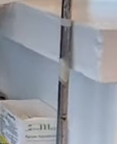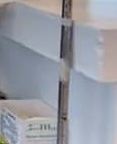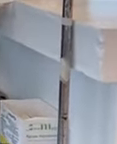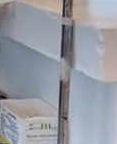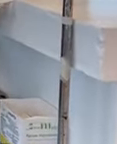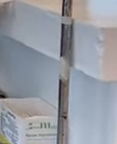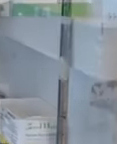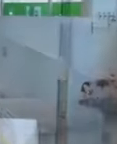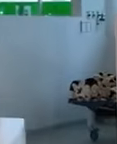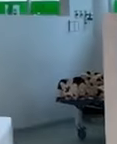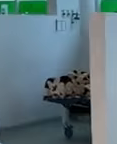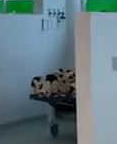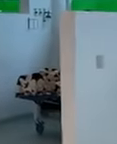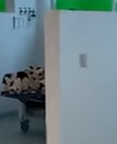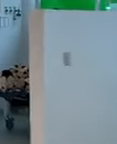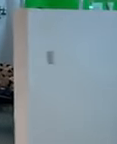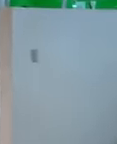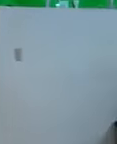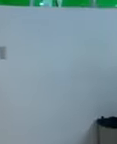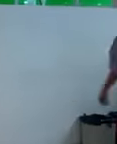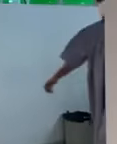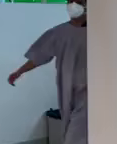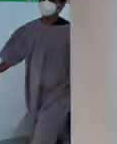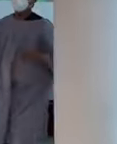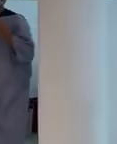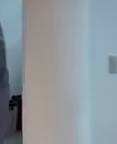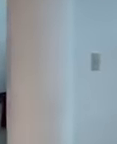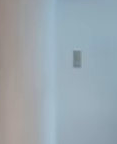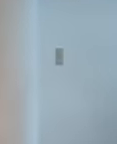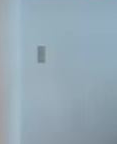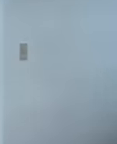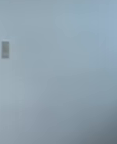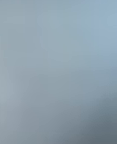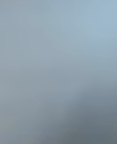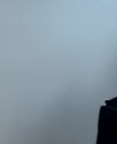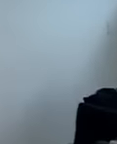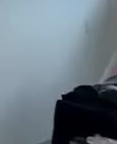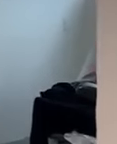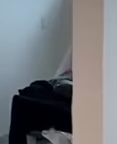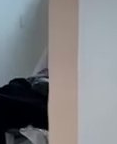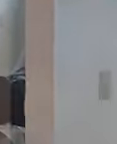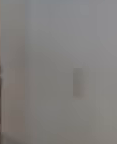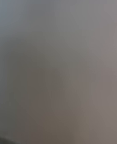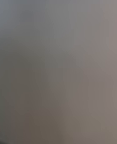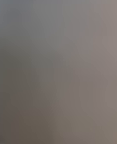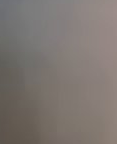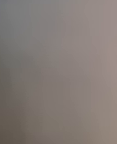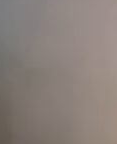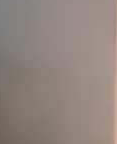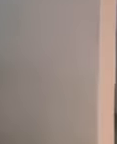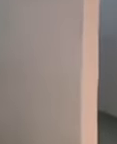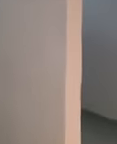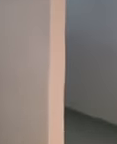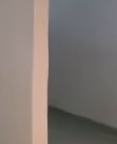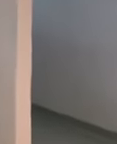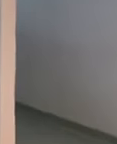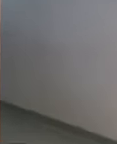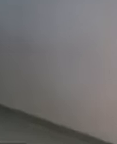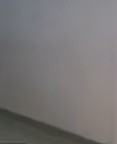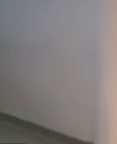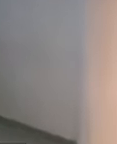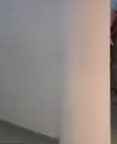nosotros los médicos y sin pagar su sesión de hemodiálisis le me da mucha felicidad a mí como médico